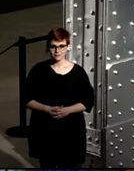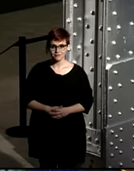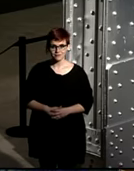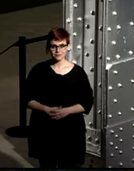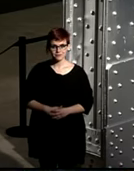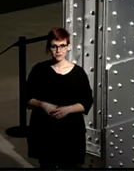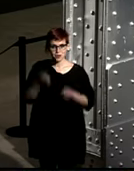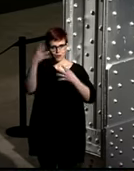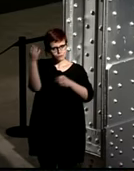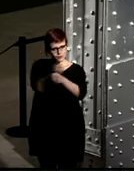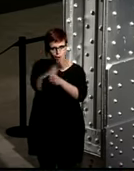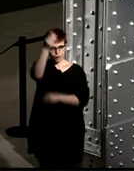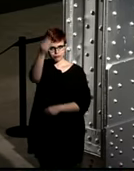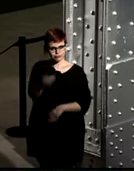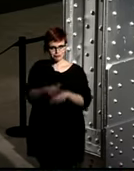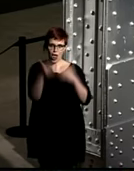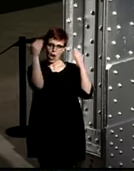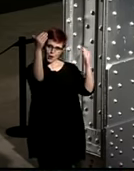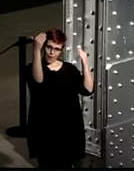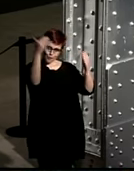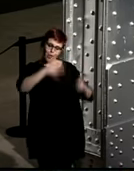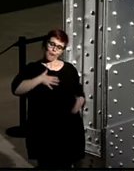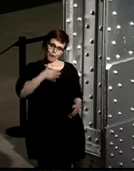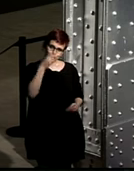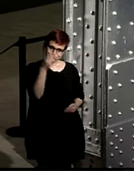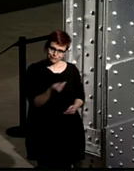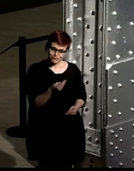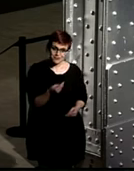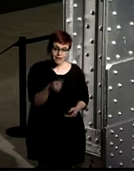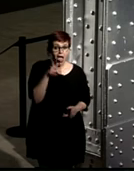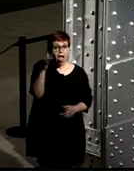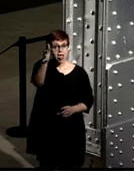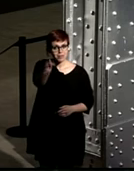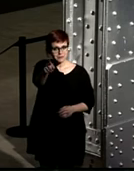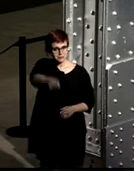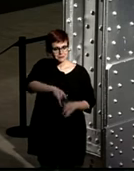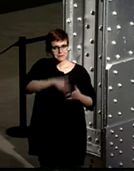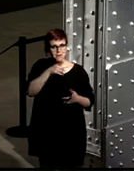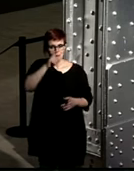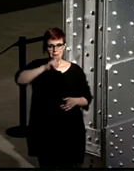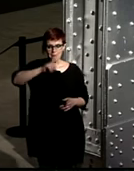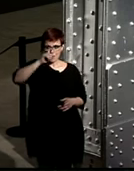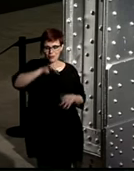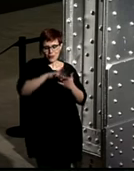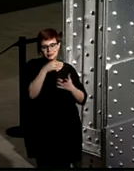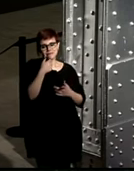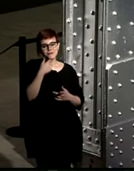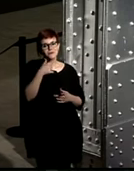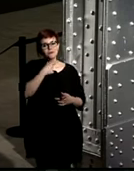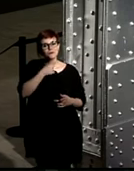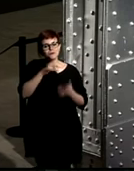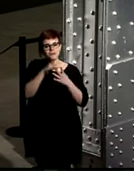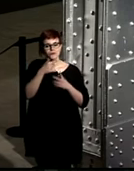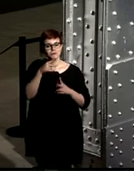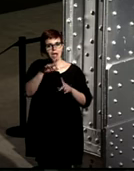Un reparto estupendo, Nacho. Sí, Enhorabuena sí, también, sí. qué gusto, ¿eh? No, y aparte, es que a mí lo que me gusta es haber trabajado son varias generaciones